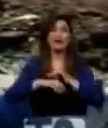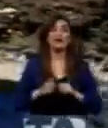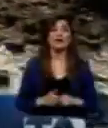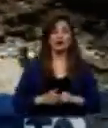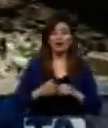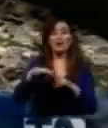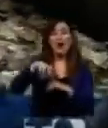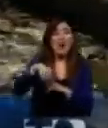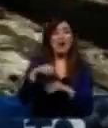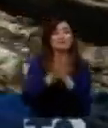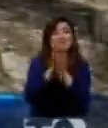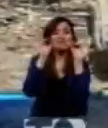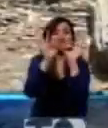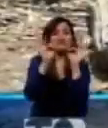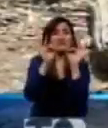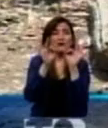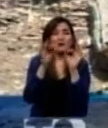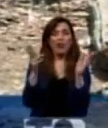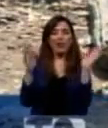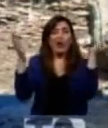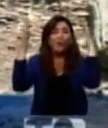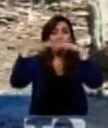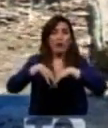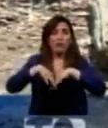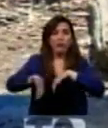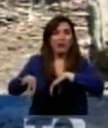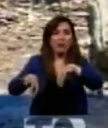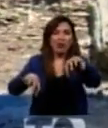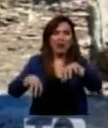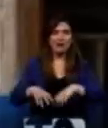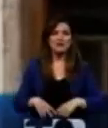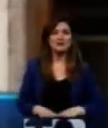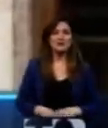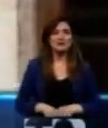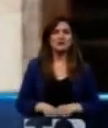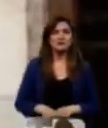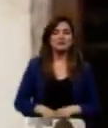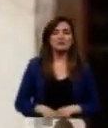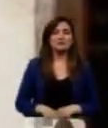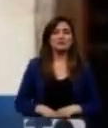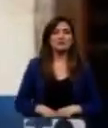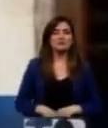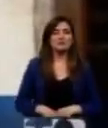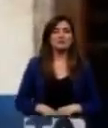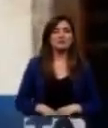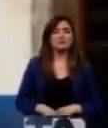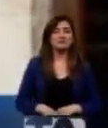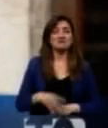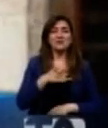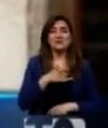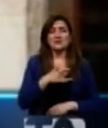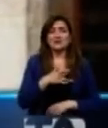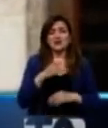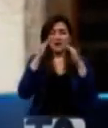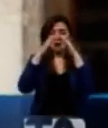falta de servicios básicos y escombros del terremoto desperdigados. ver esto tan terrible. Y mi